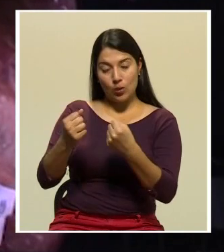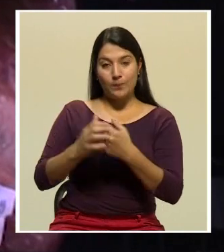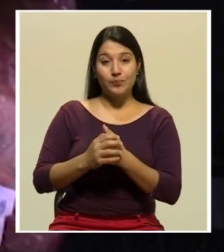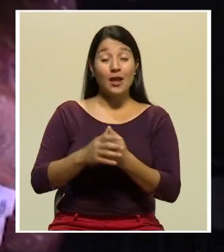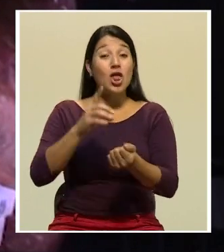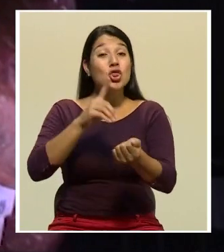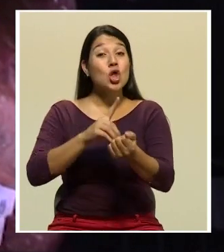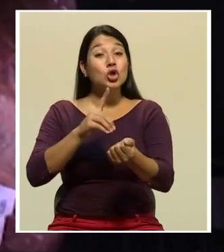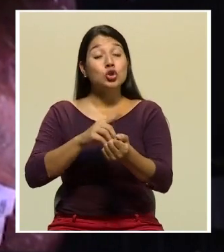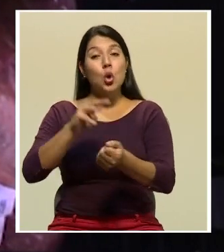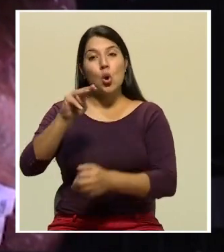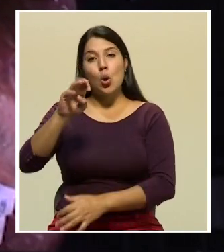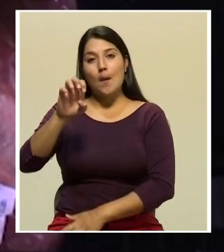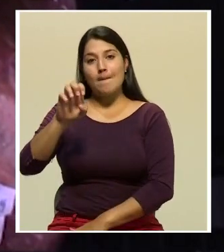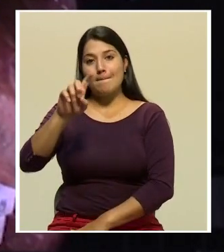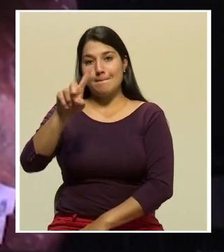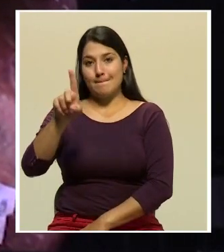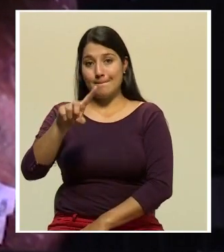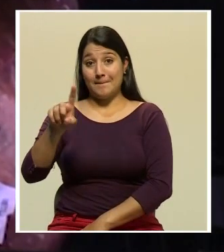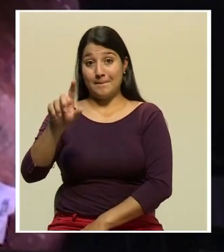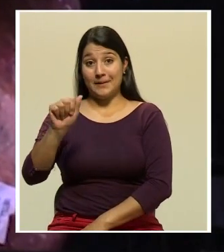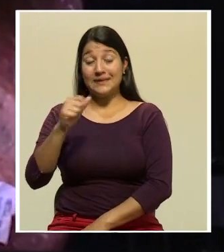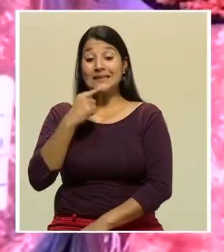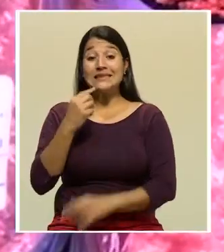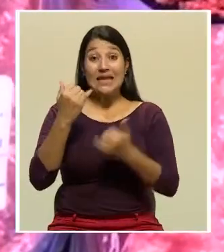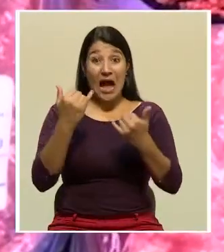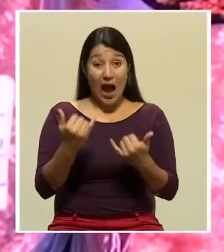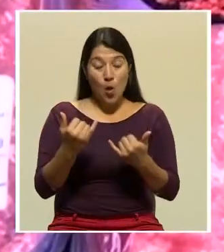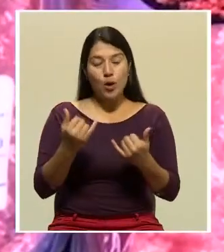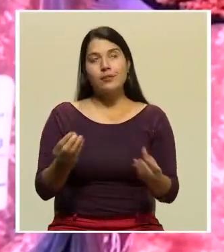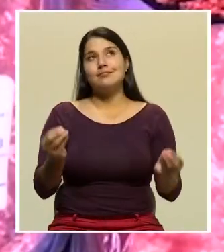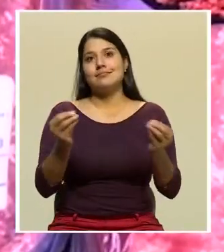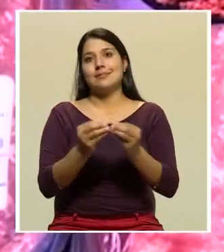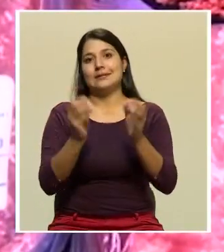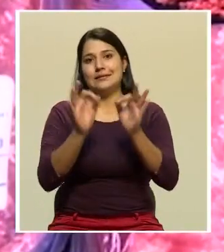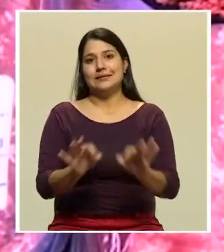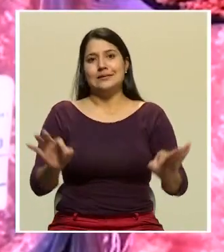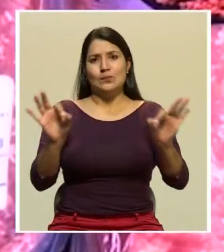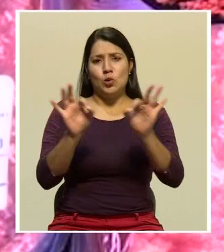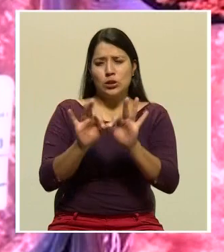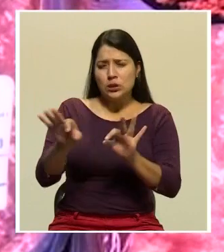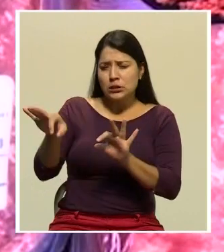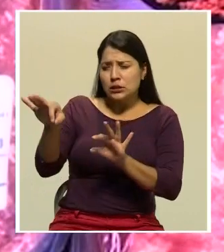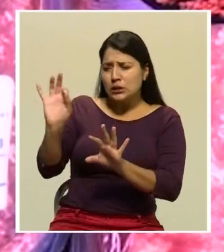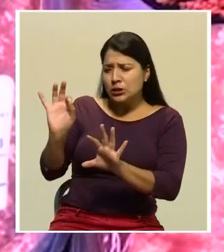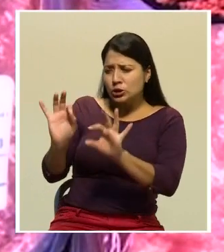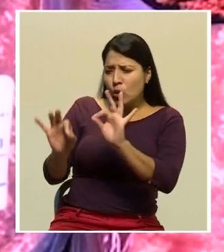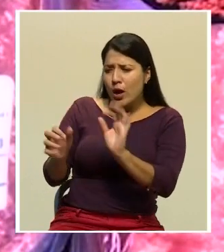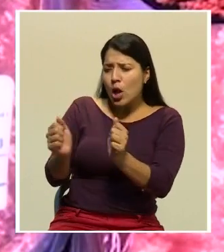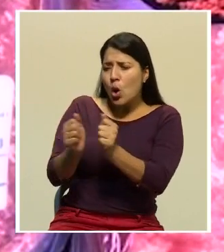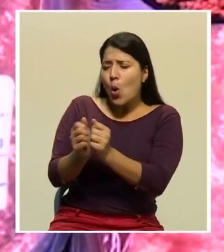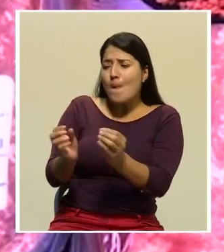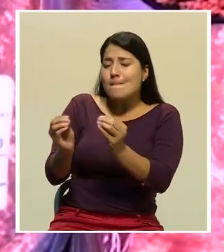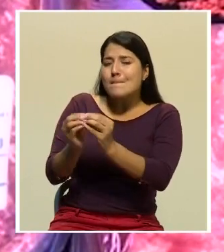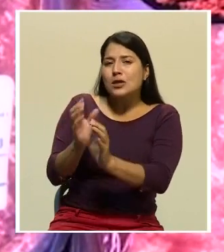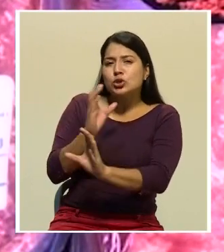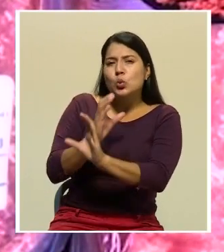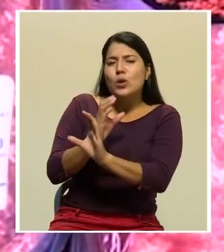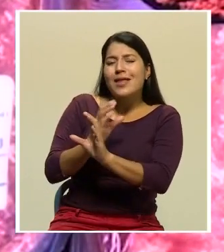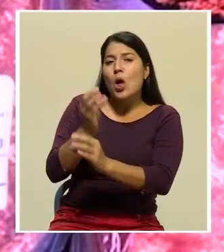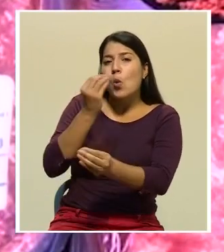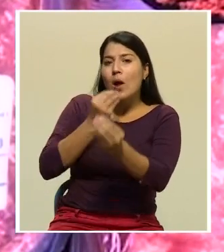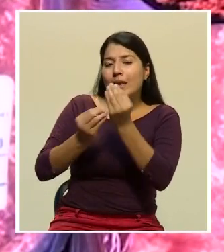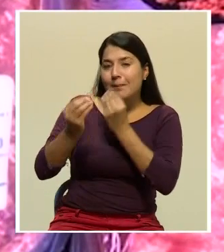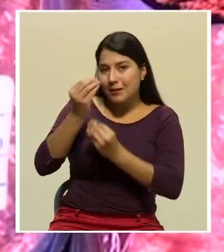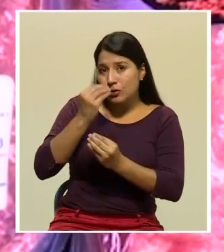doctora Mesa asevera que ahora, más que nunca, las personas deben escoger cuidadosamente los alimentos que brindan a sus familias. Para